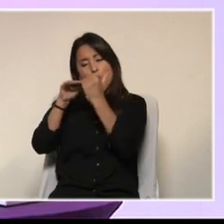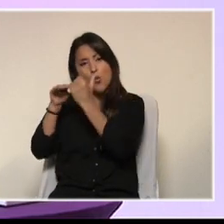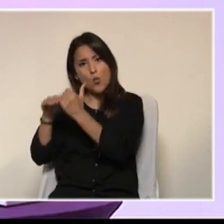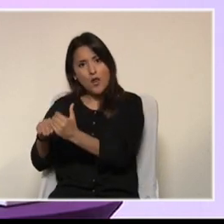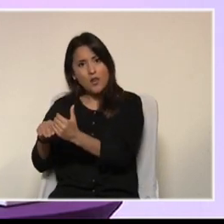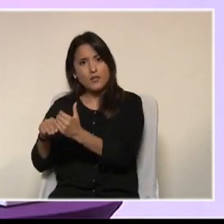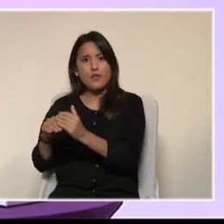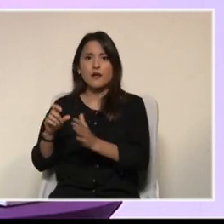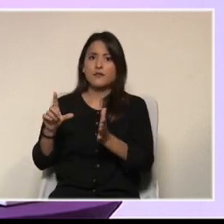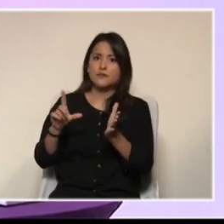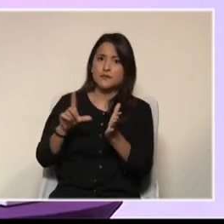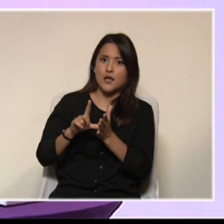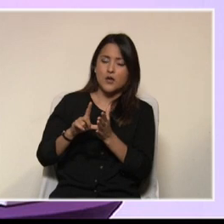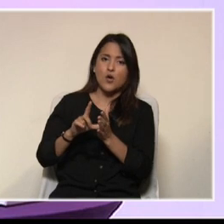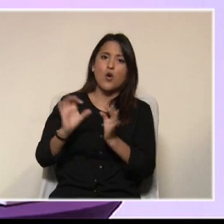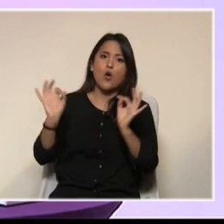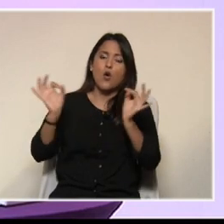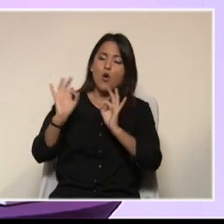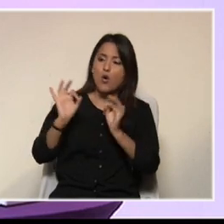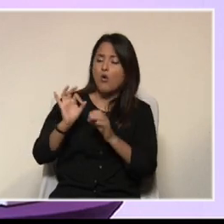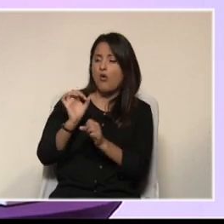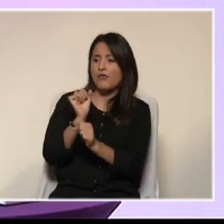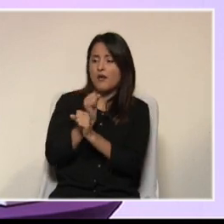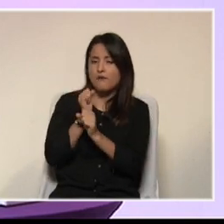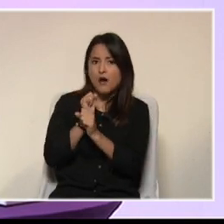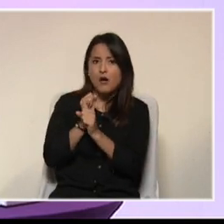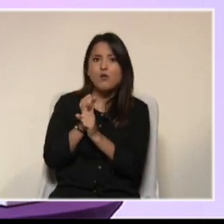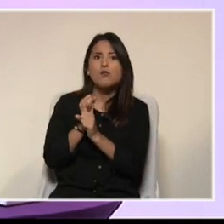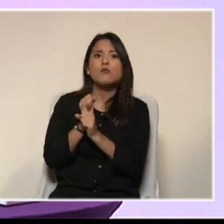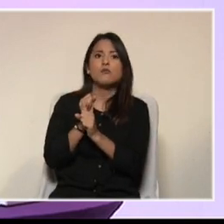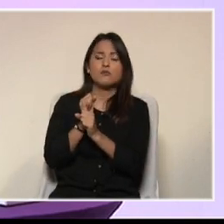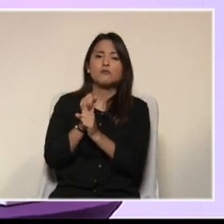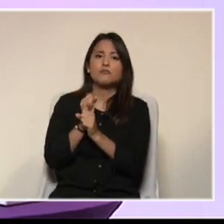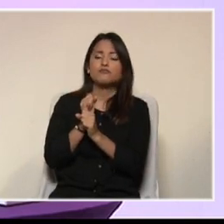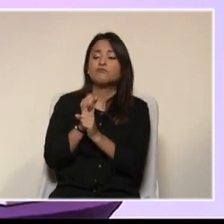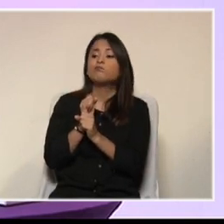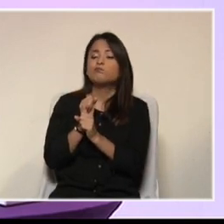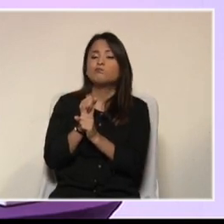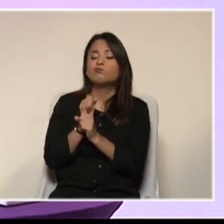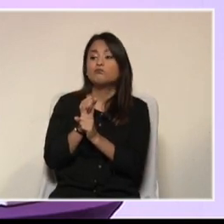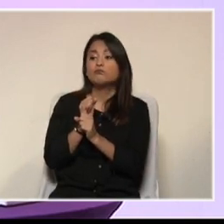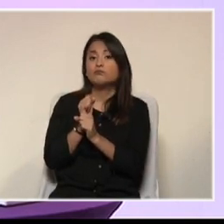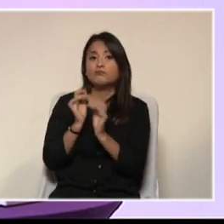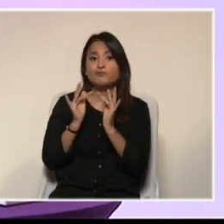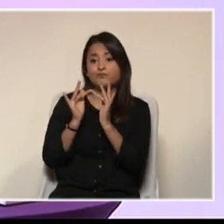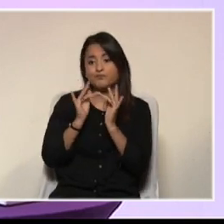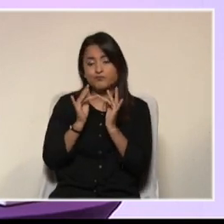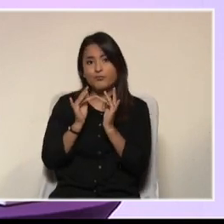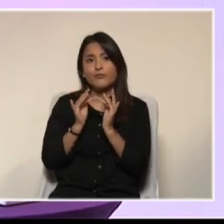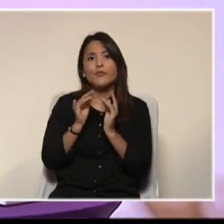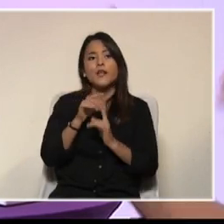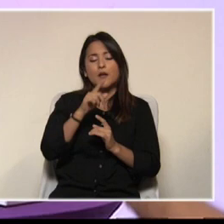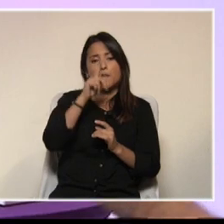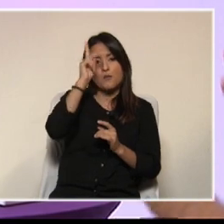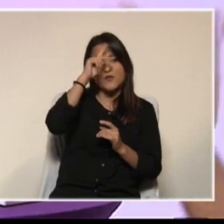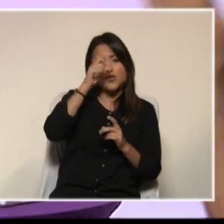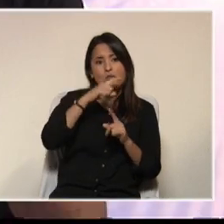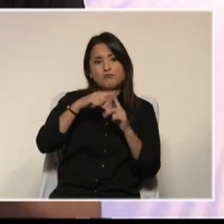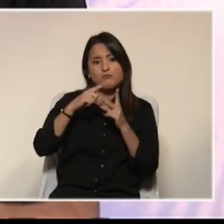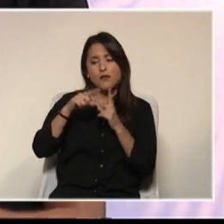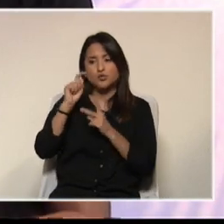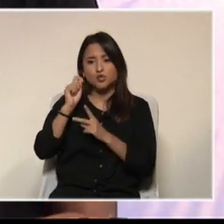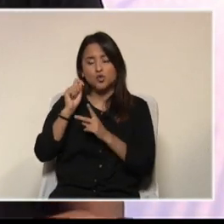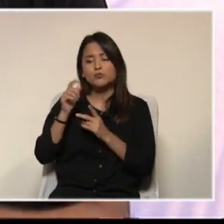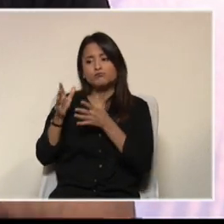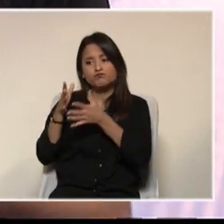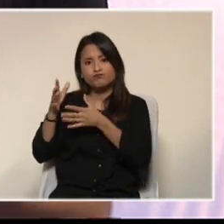en las especialidades ocupacionales, por supuesto, esa comunicación entre el docente y el instructor. Bueno, profesora, creo que ya